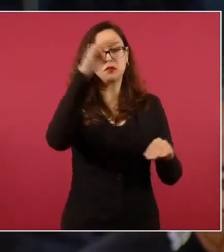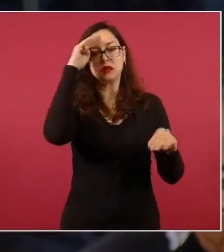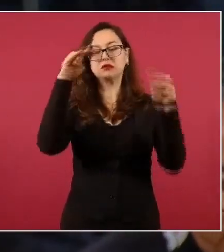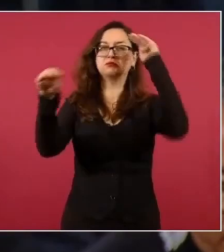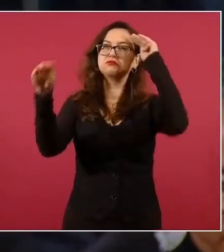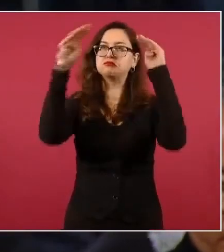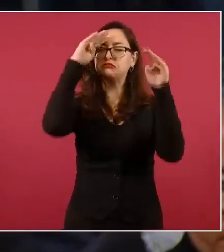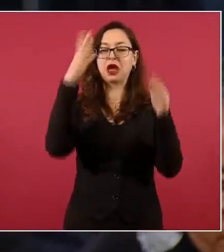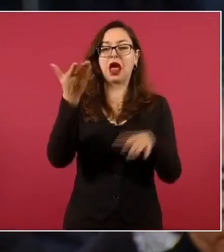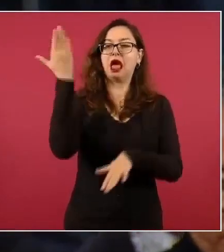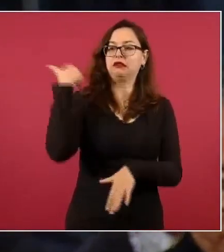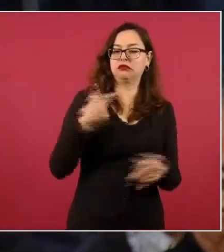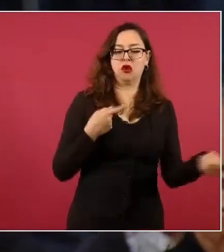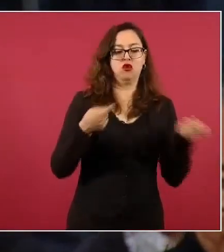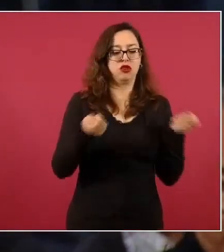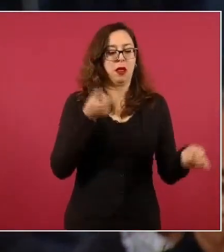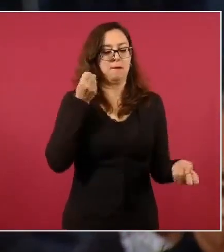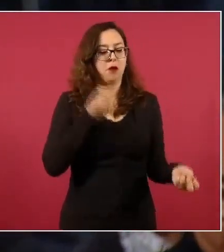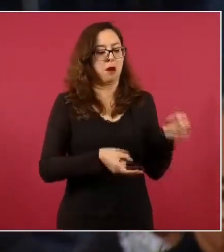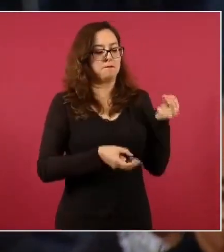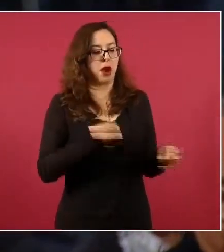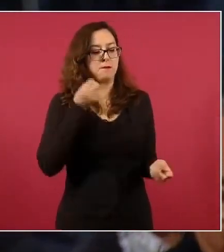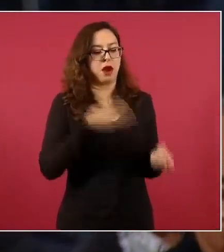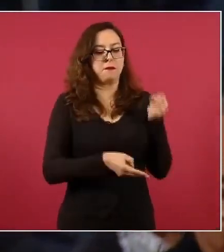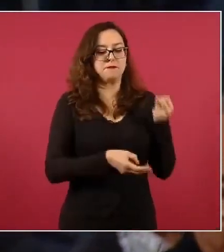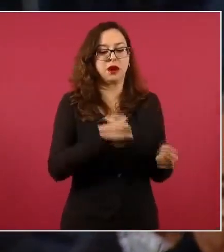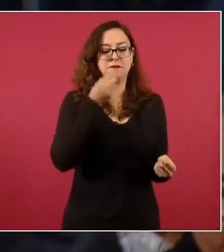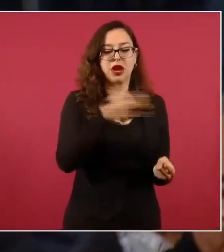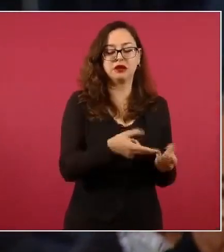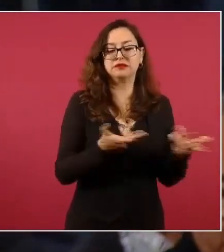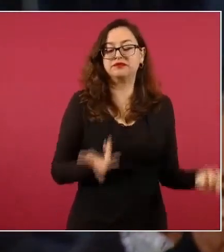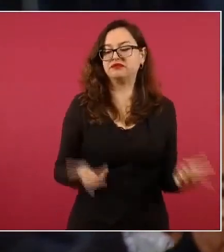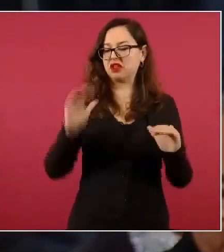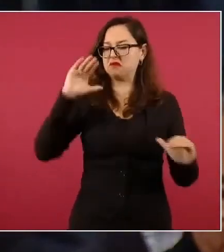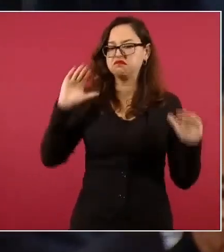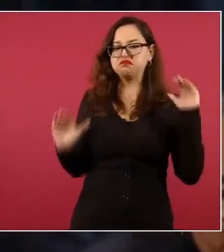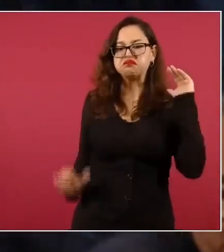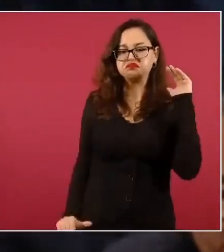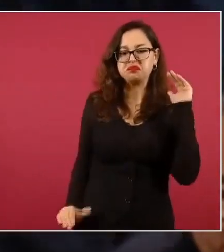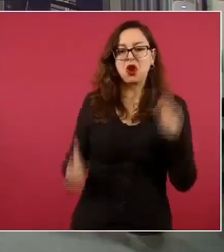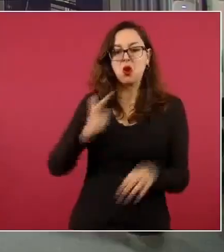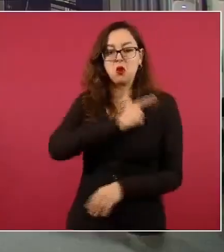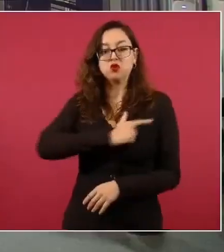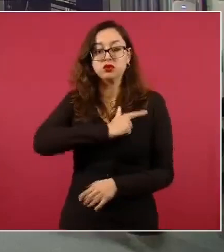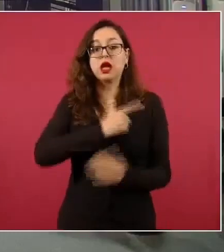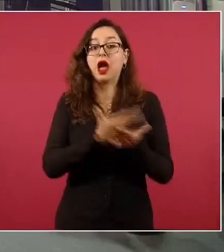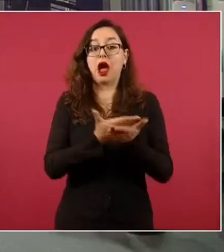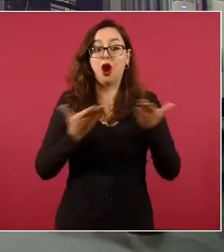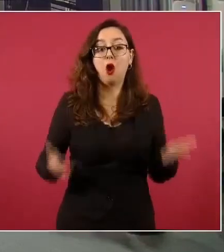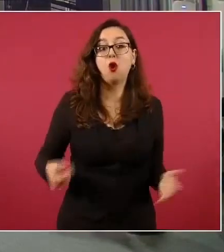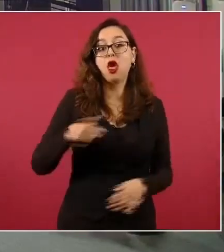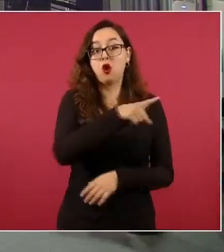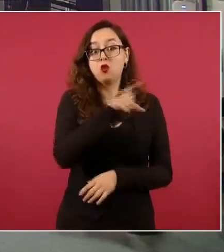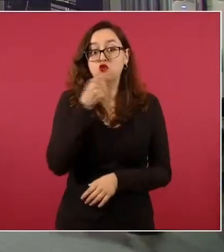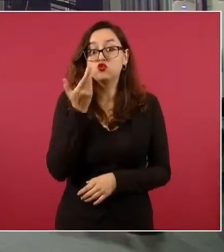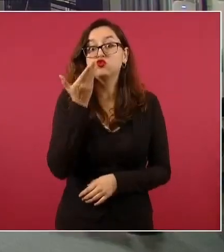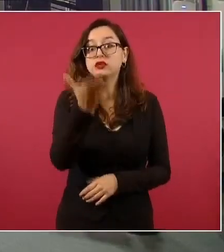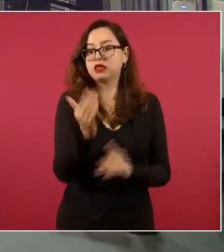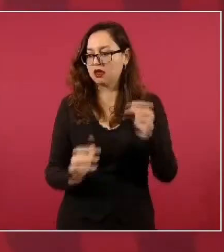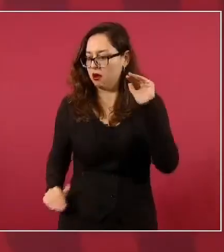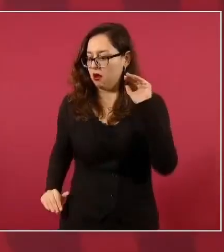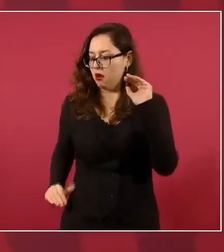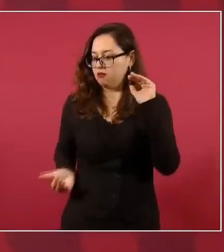obedecen a sus políticas que abonan por erradicar la grosera e indignante desigualdad en México? Sí,